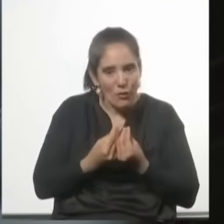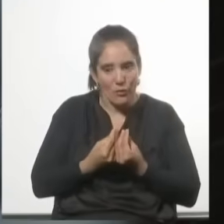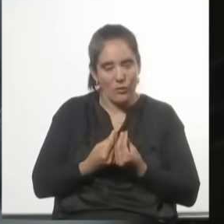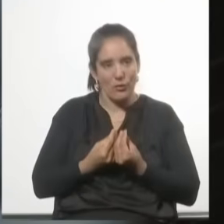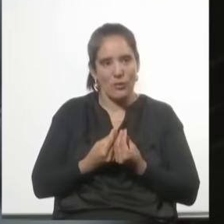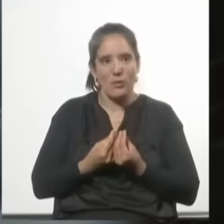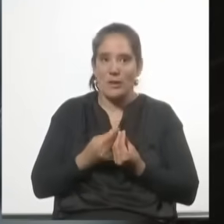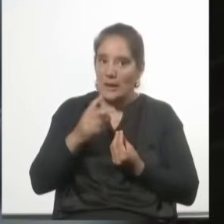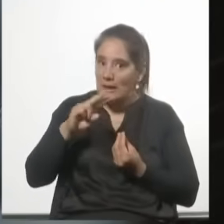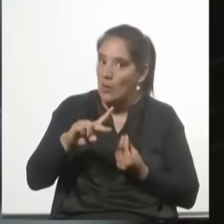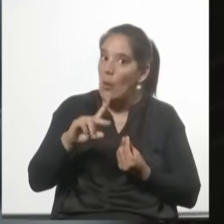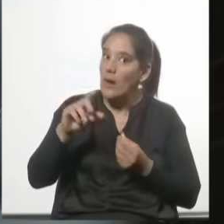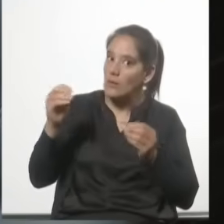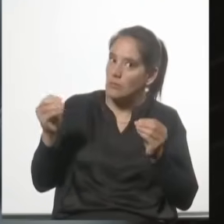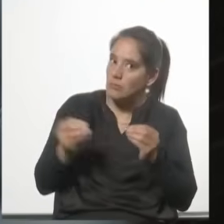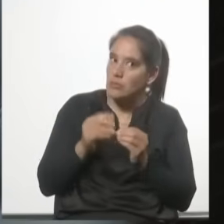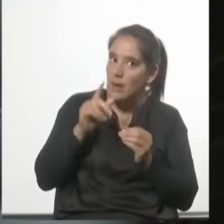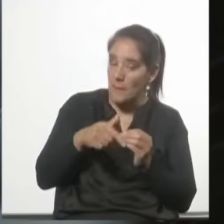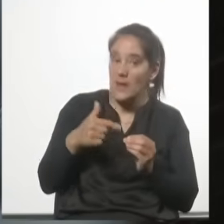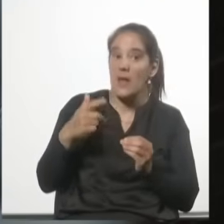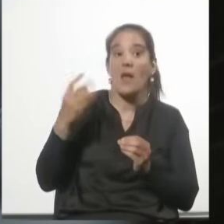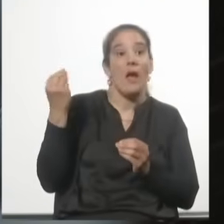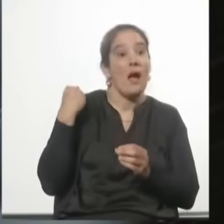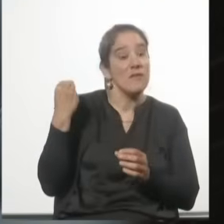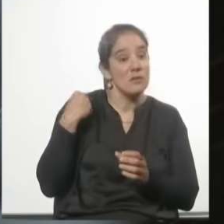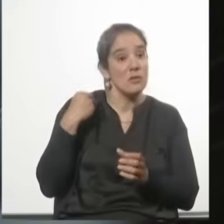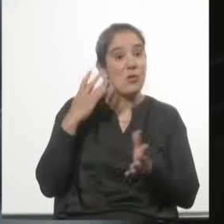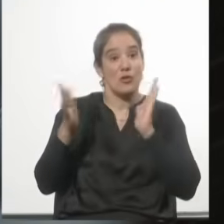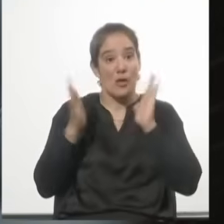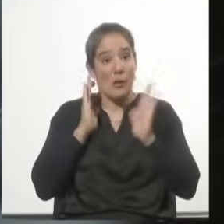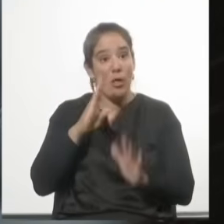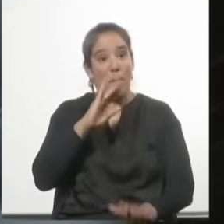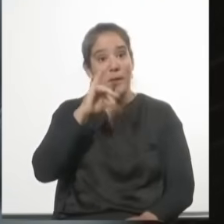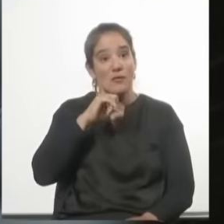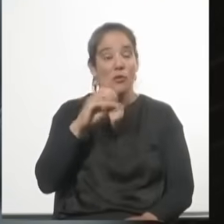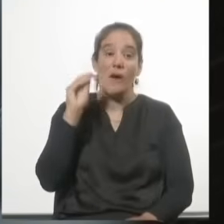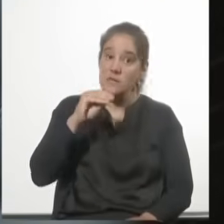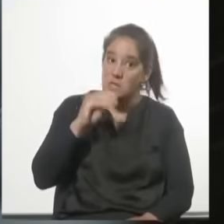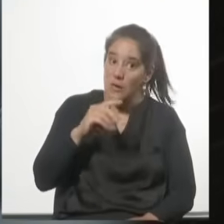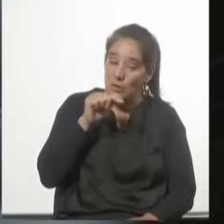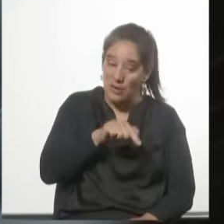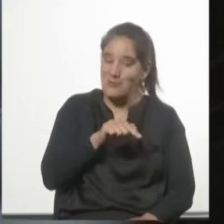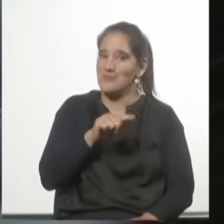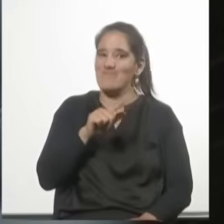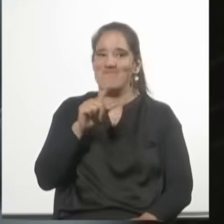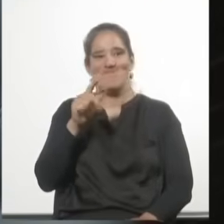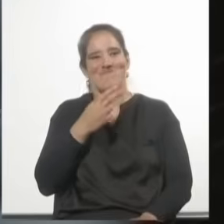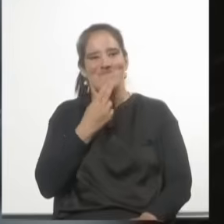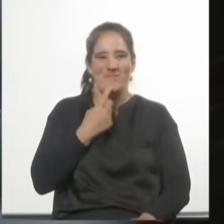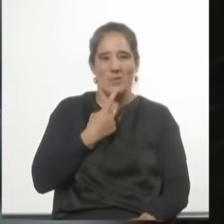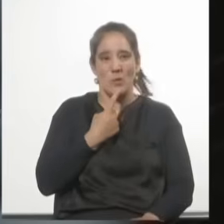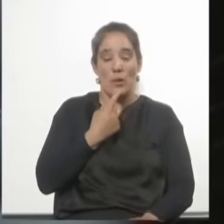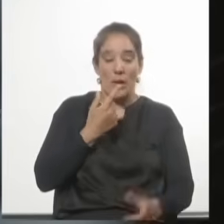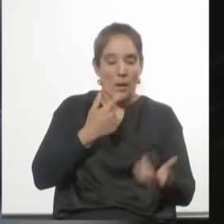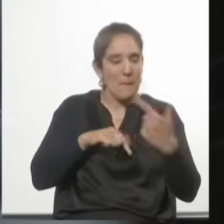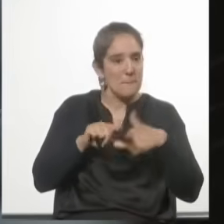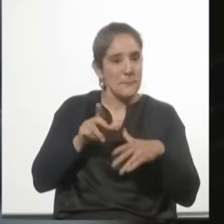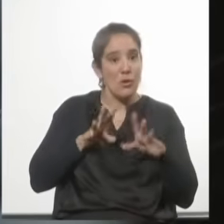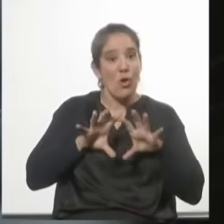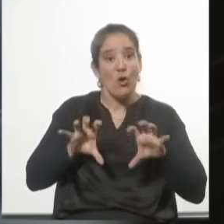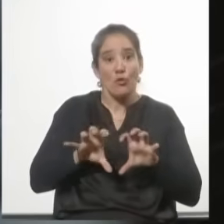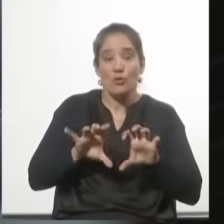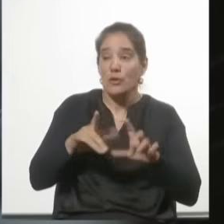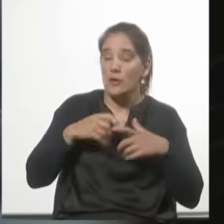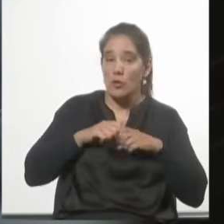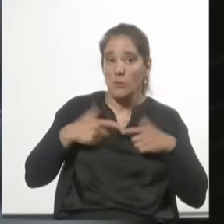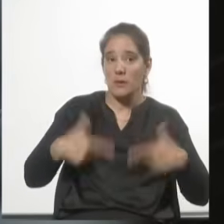los informes del estudio del Piazzo. Y se terminaron aceptando con absoluta ligereza tales documentos que nada menos